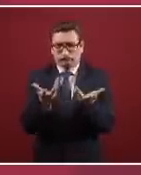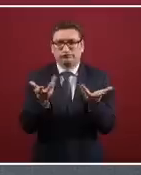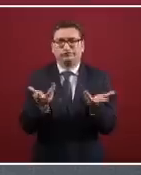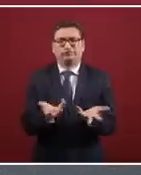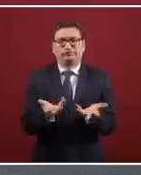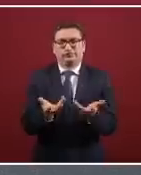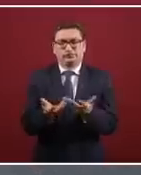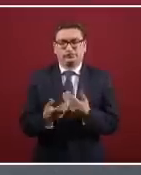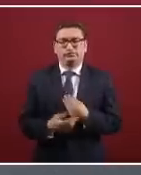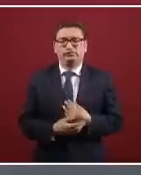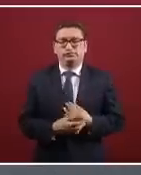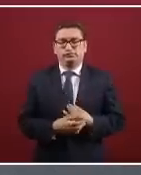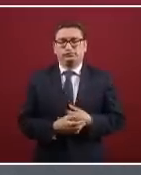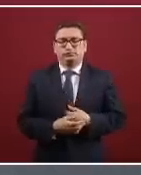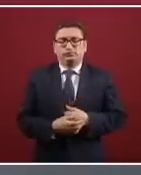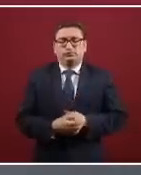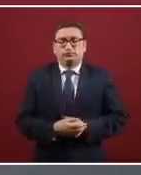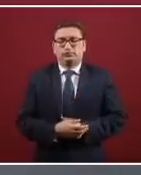Yo